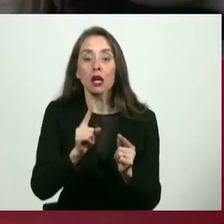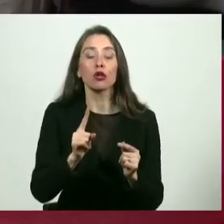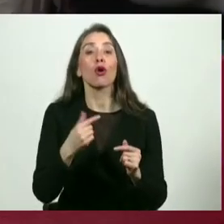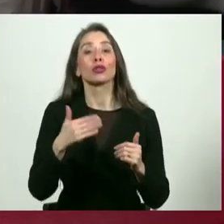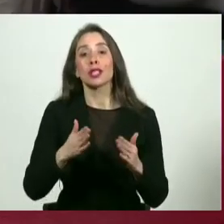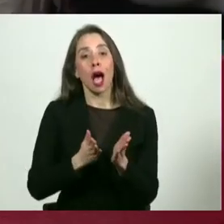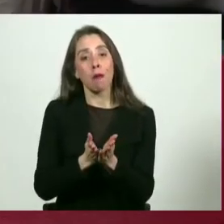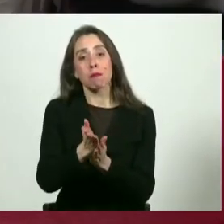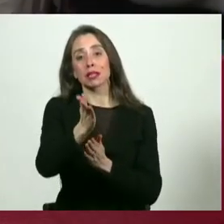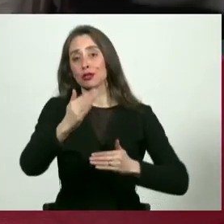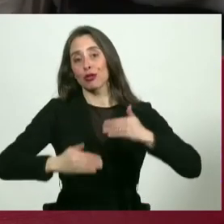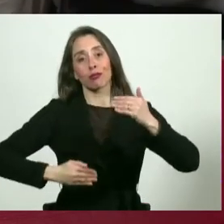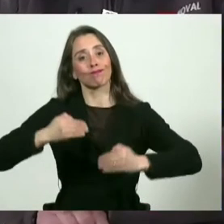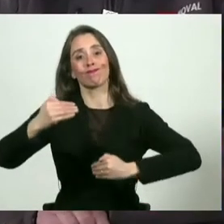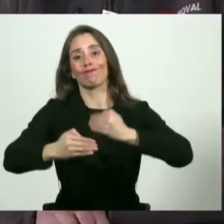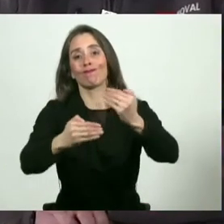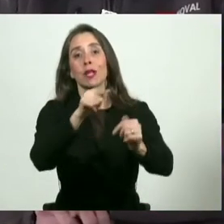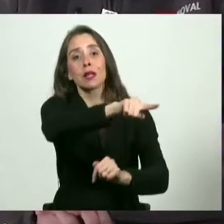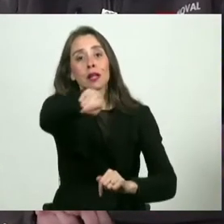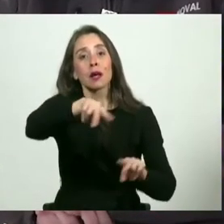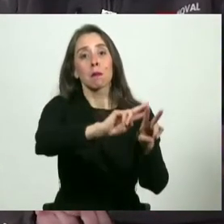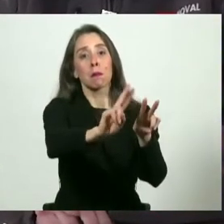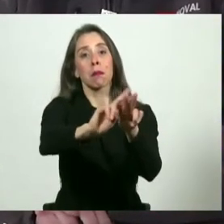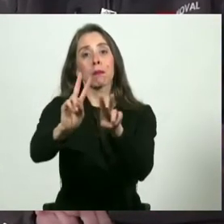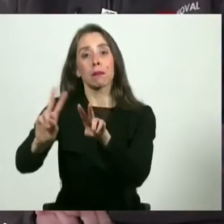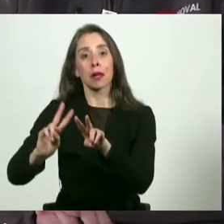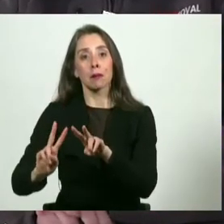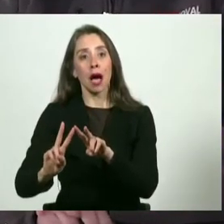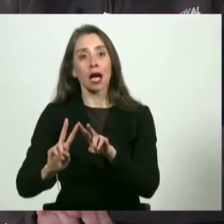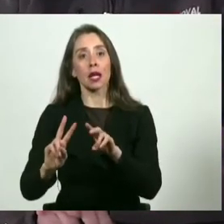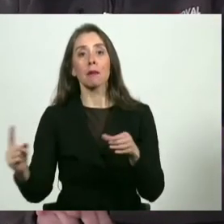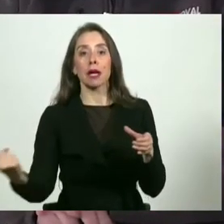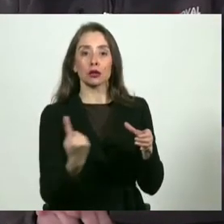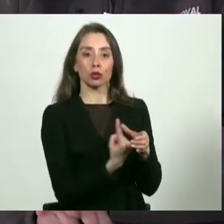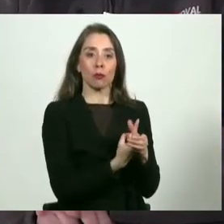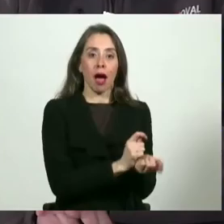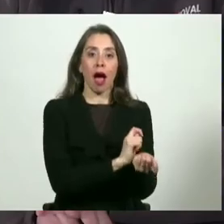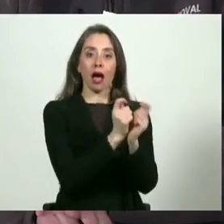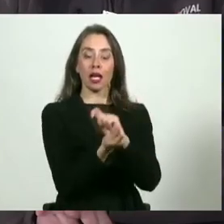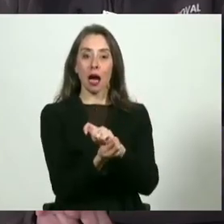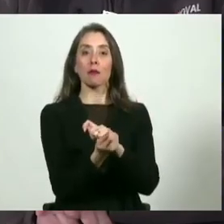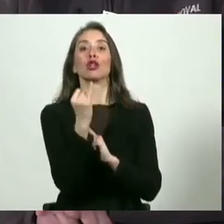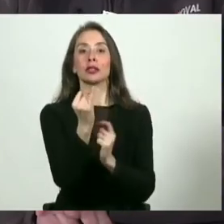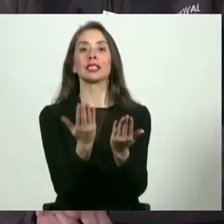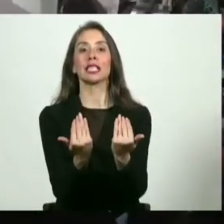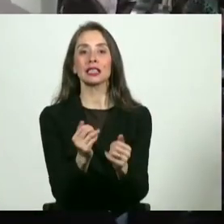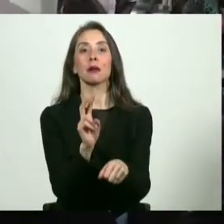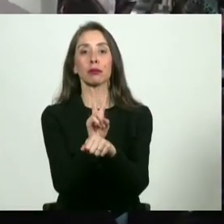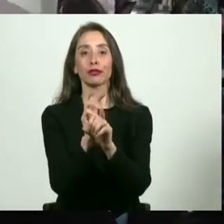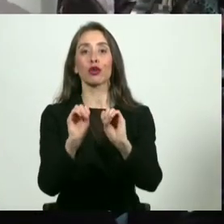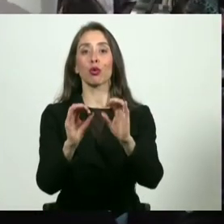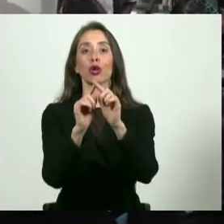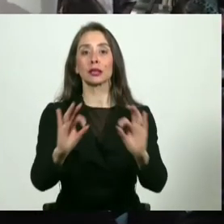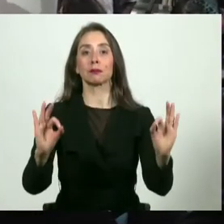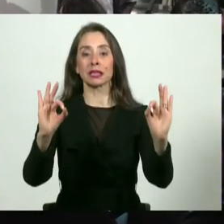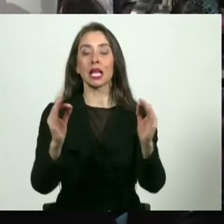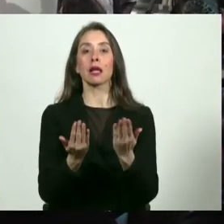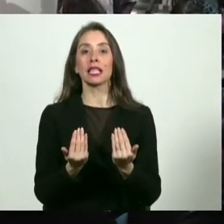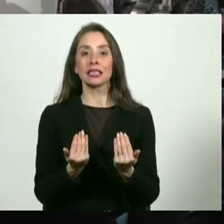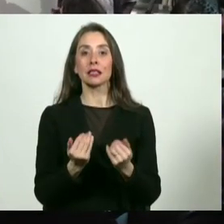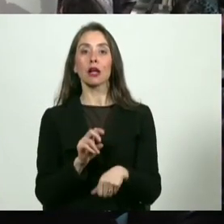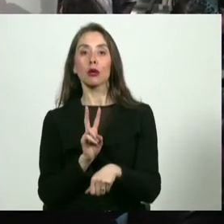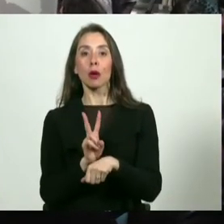legislación interna, brecha, y qué nos dice la Convención. Y efectivamente la Comisión dice que hay que terminar con las escuelas especiales. Este es un camino que ya partió y